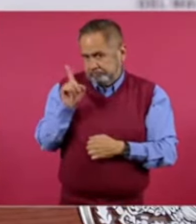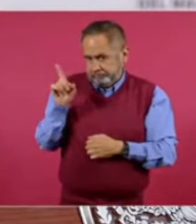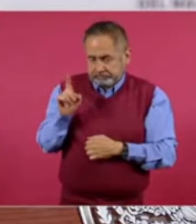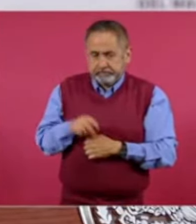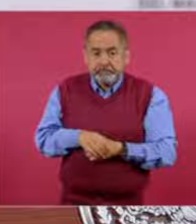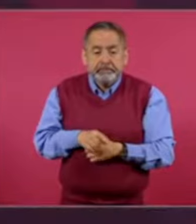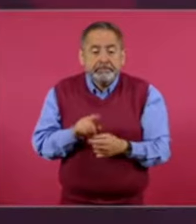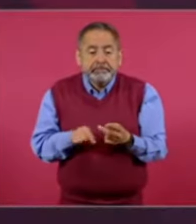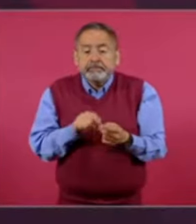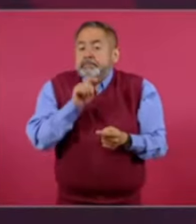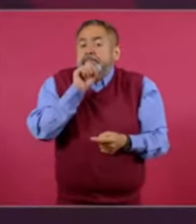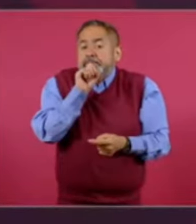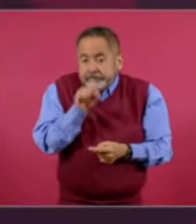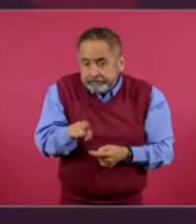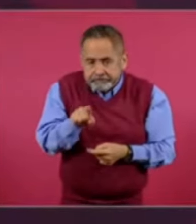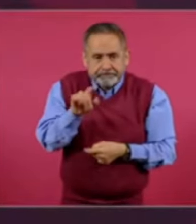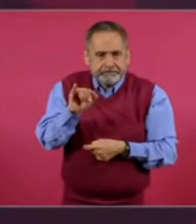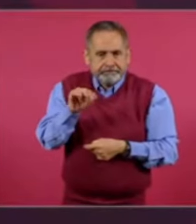recomienda